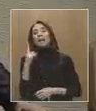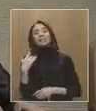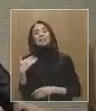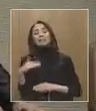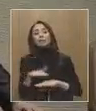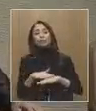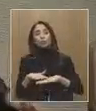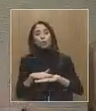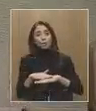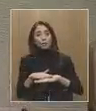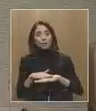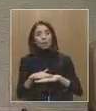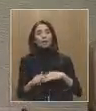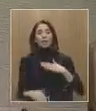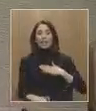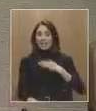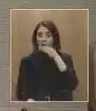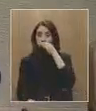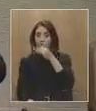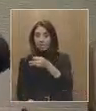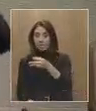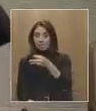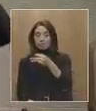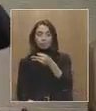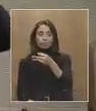fundamental, quiero decir que